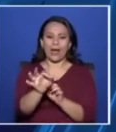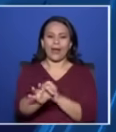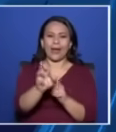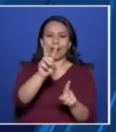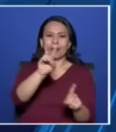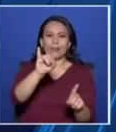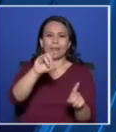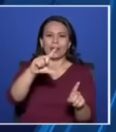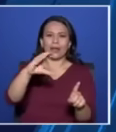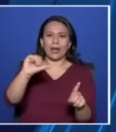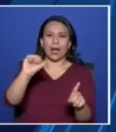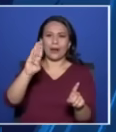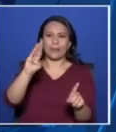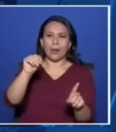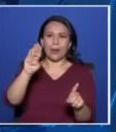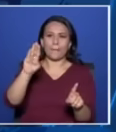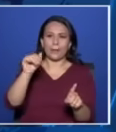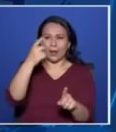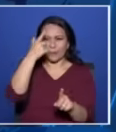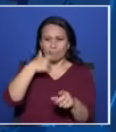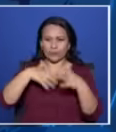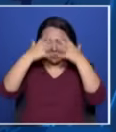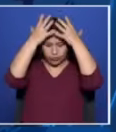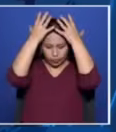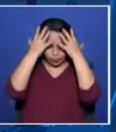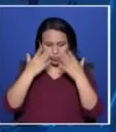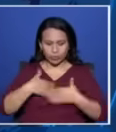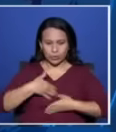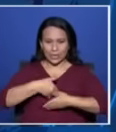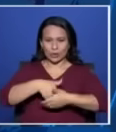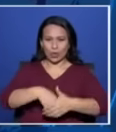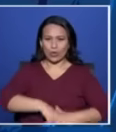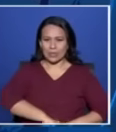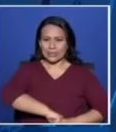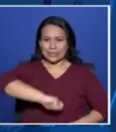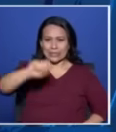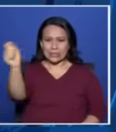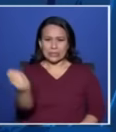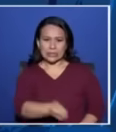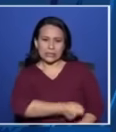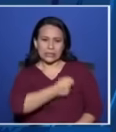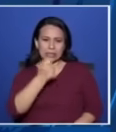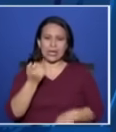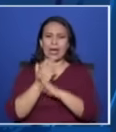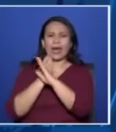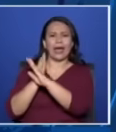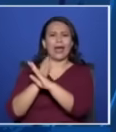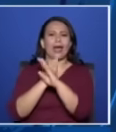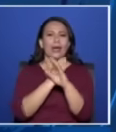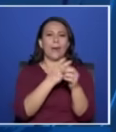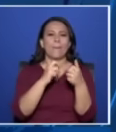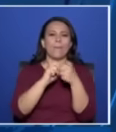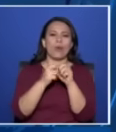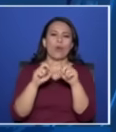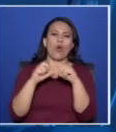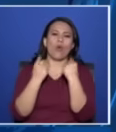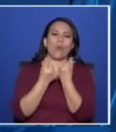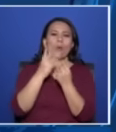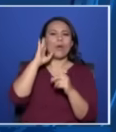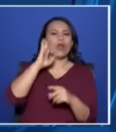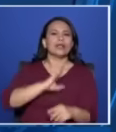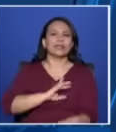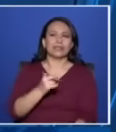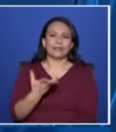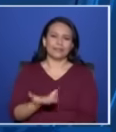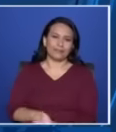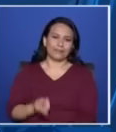sociales, se ve cuando el hombre que portaba casco, escudo y espada puso resistencia e intentó agredir a un grupo de policías.